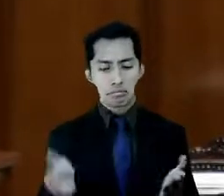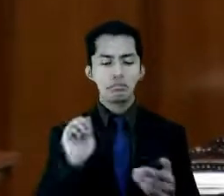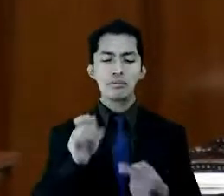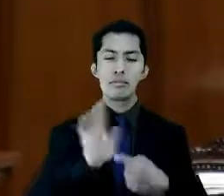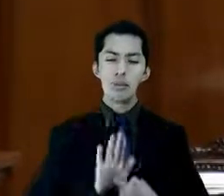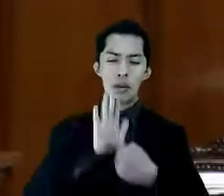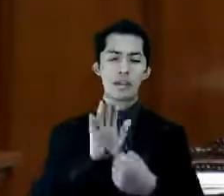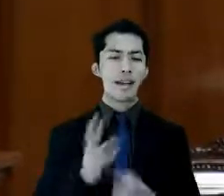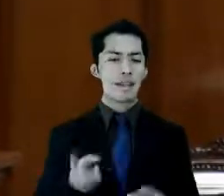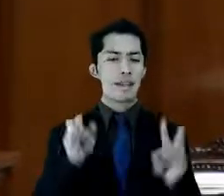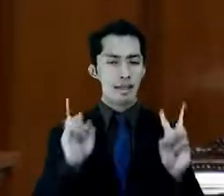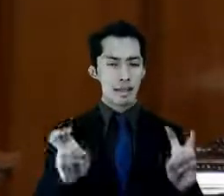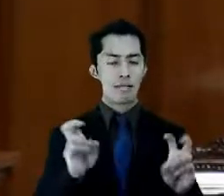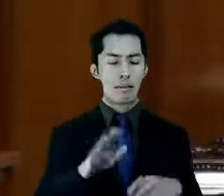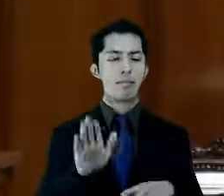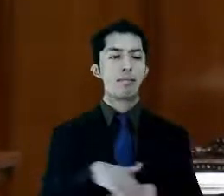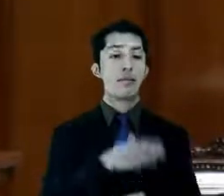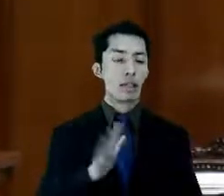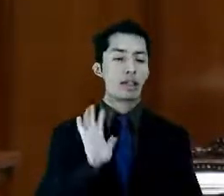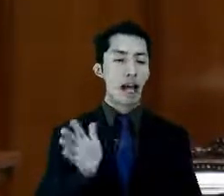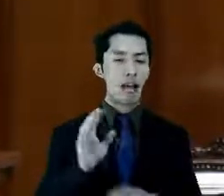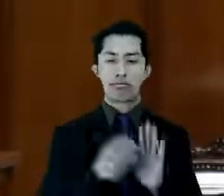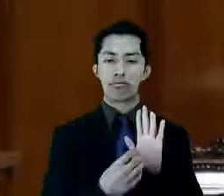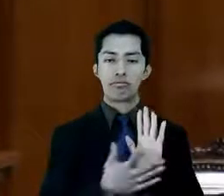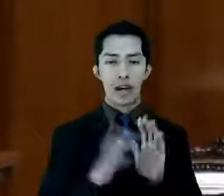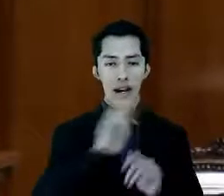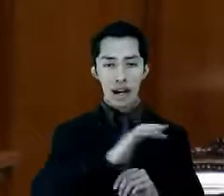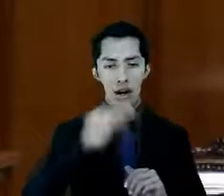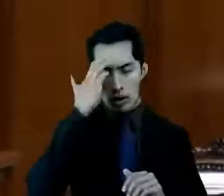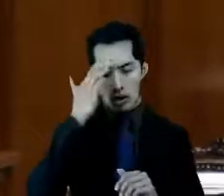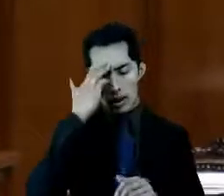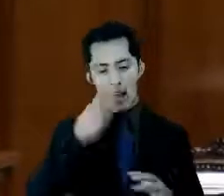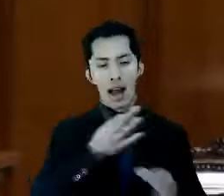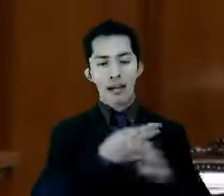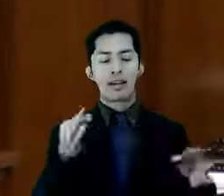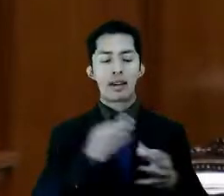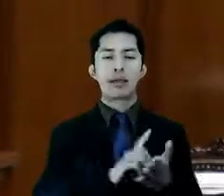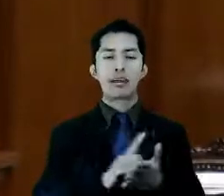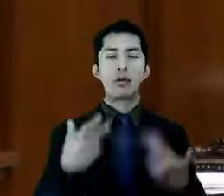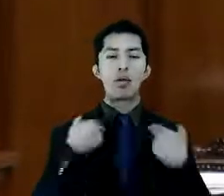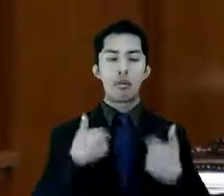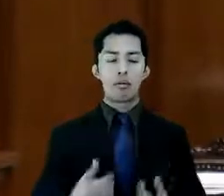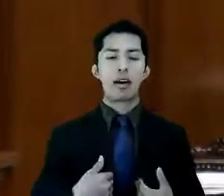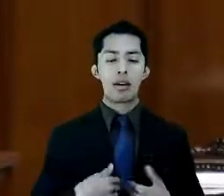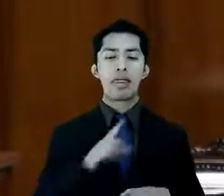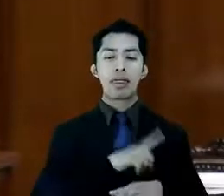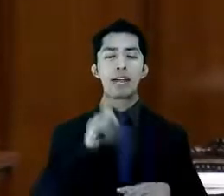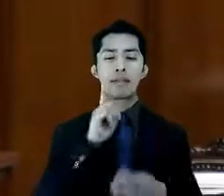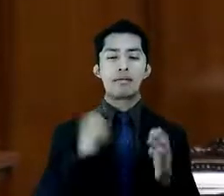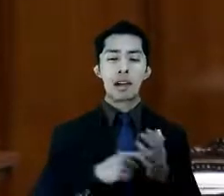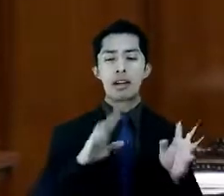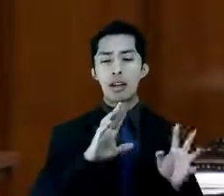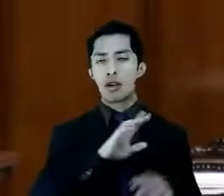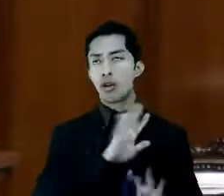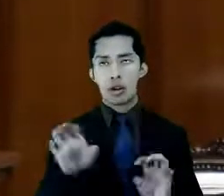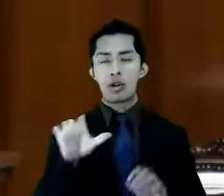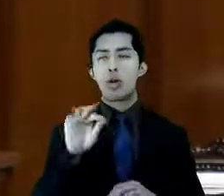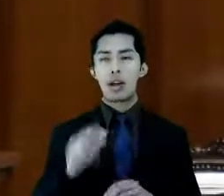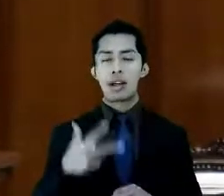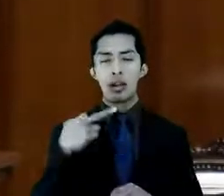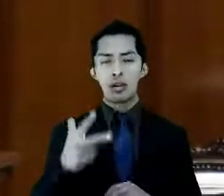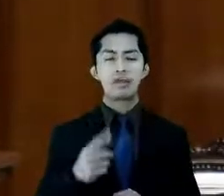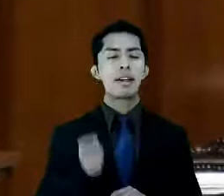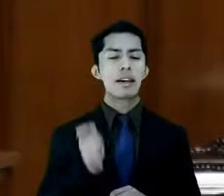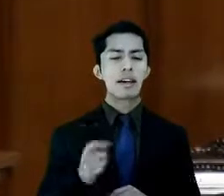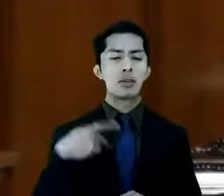del tema, ya que son reconocidos por la Declaración Universal de Derechos Humanos desde el año 1948, como